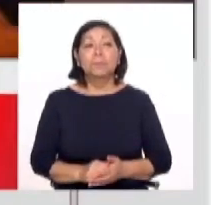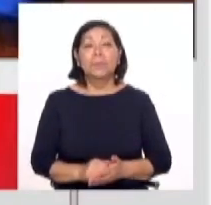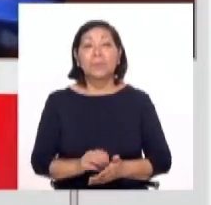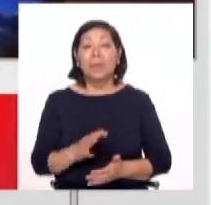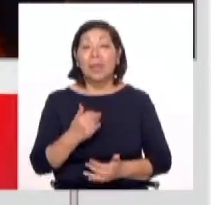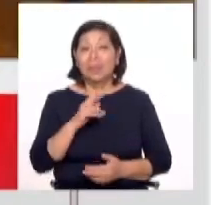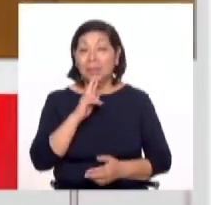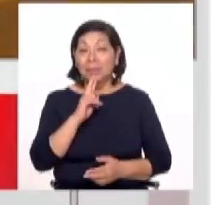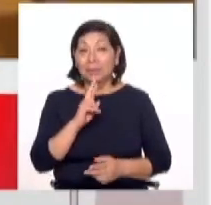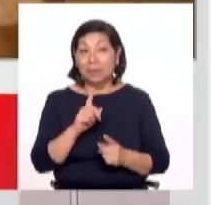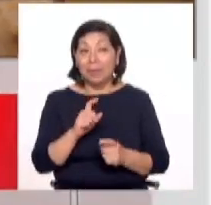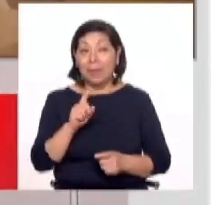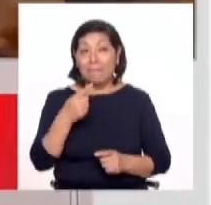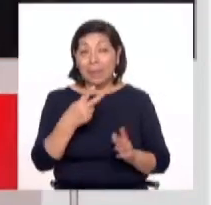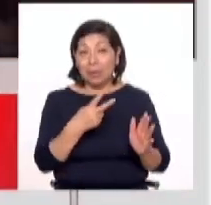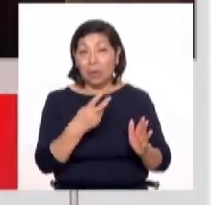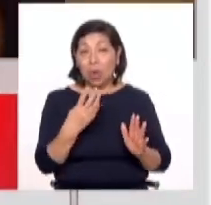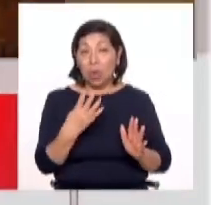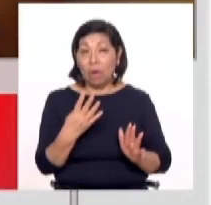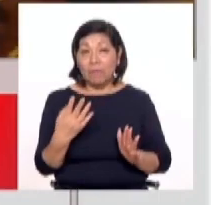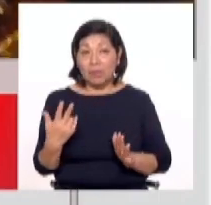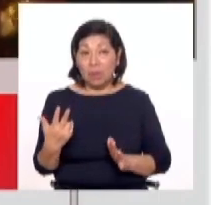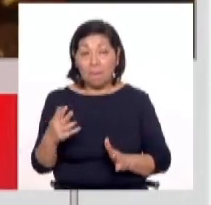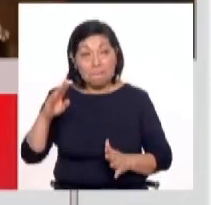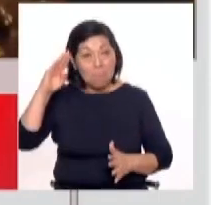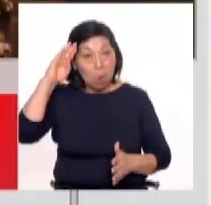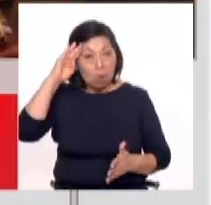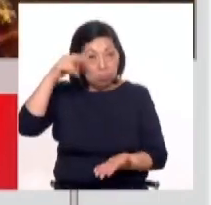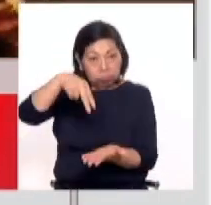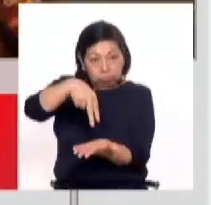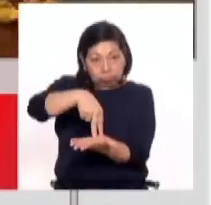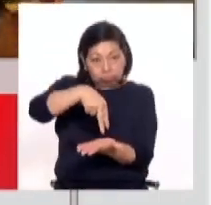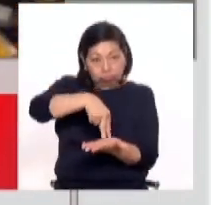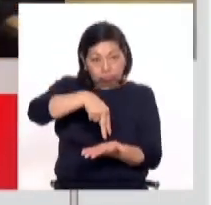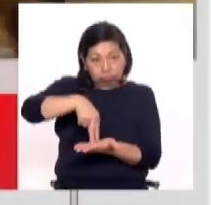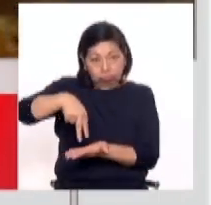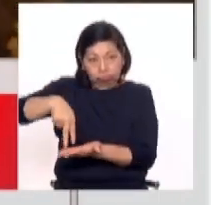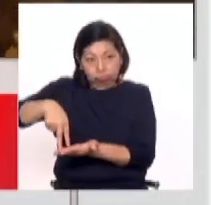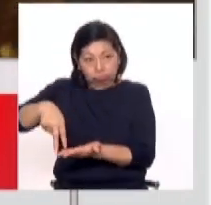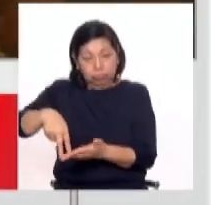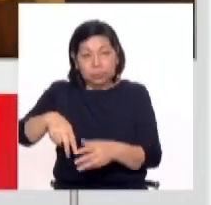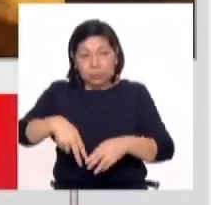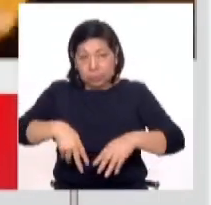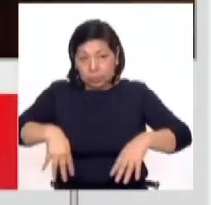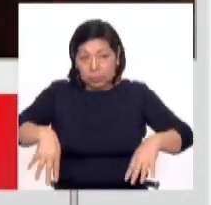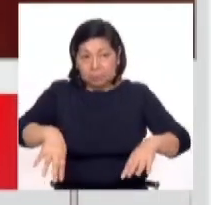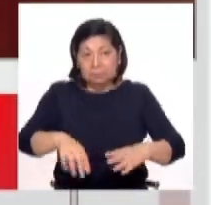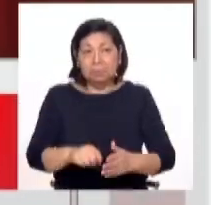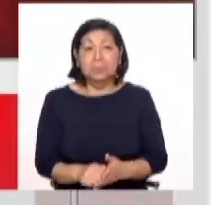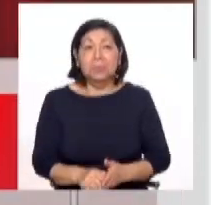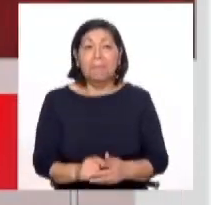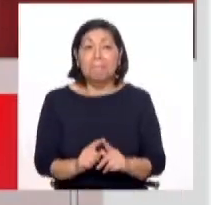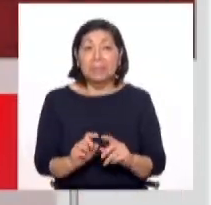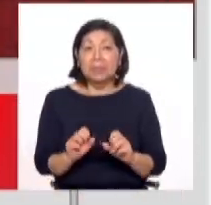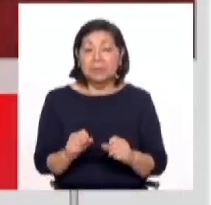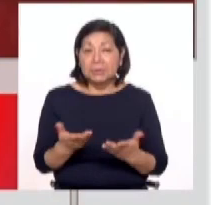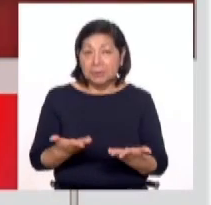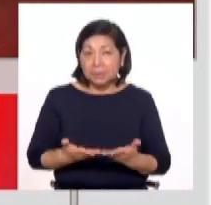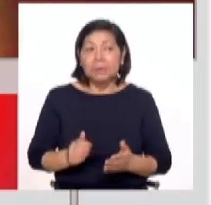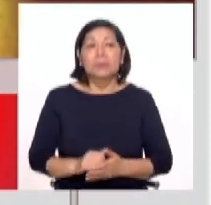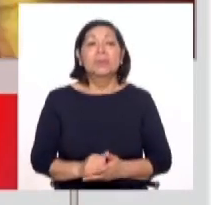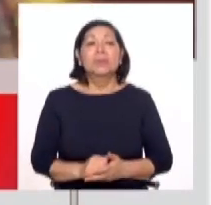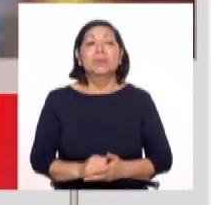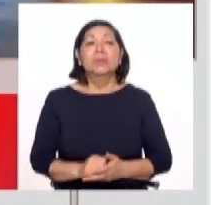tener un total de efectivos de 1.798 policías que van a cubrir los servicios en los tres anillos de seguridad, tanto en la zona de acción adyacente y de la